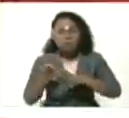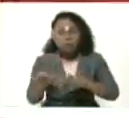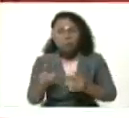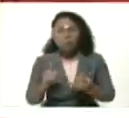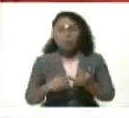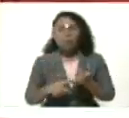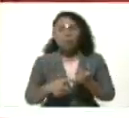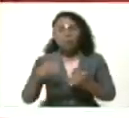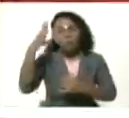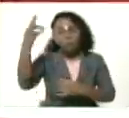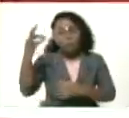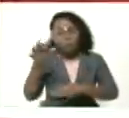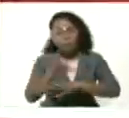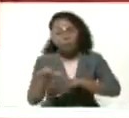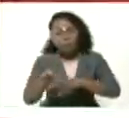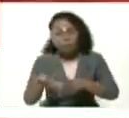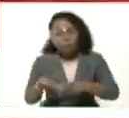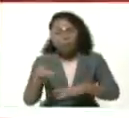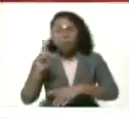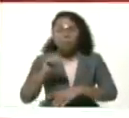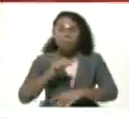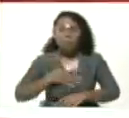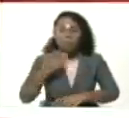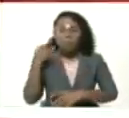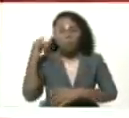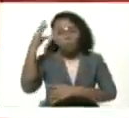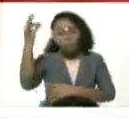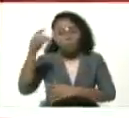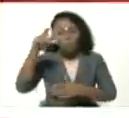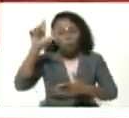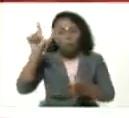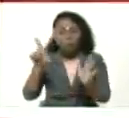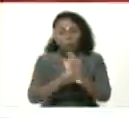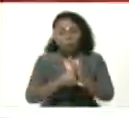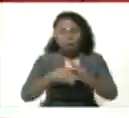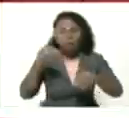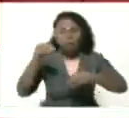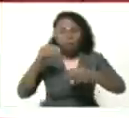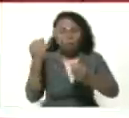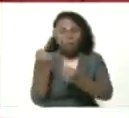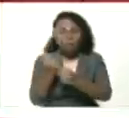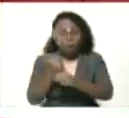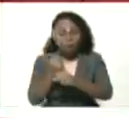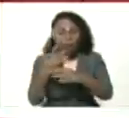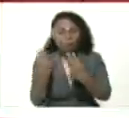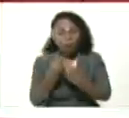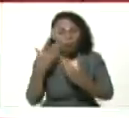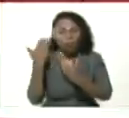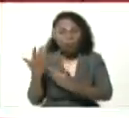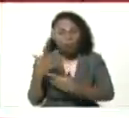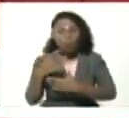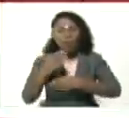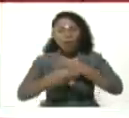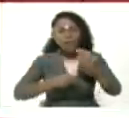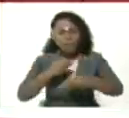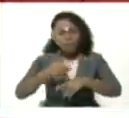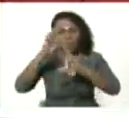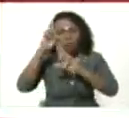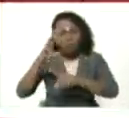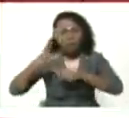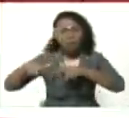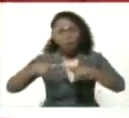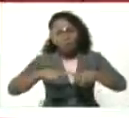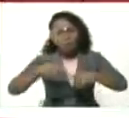los consejos municipales, pues, y para los consejos legislativos, trabajados con ellos, procurando respetar los